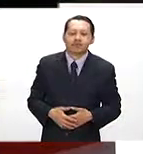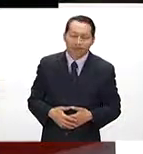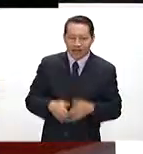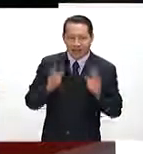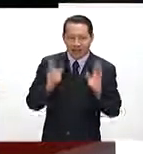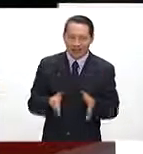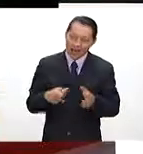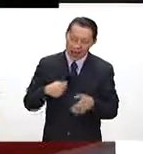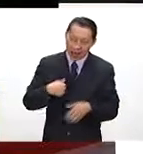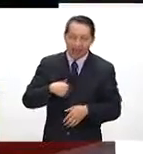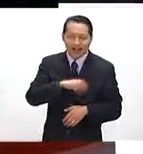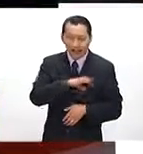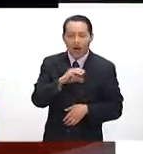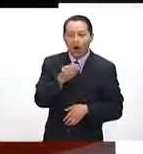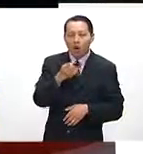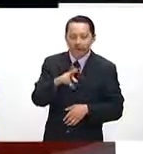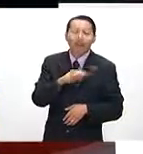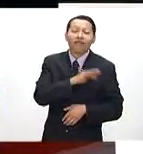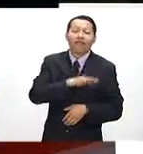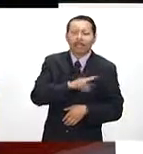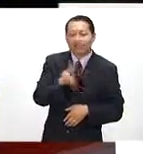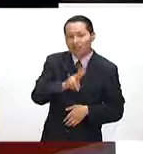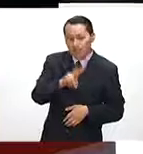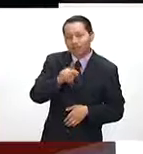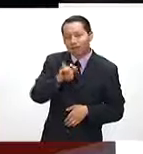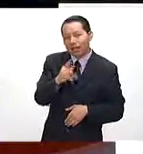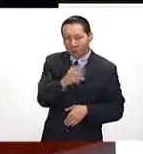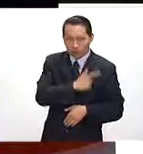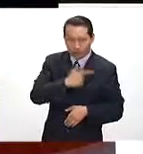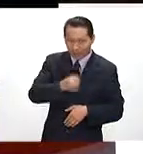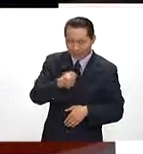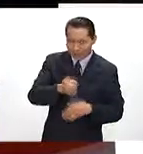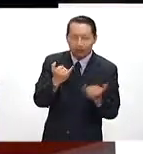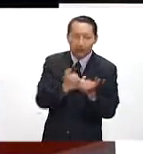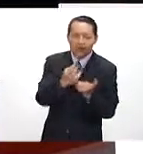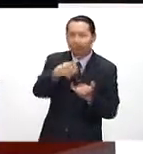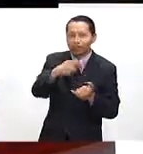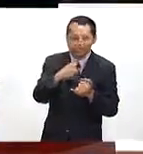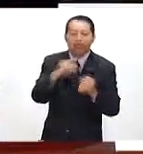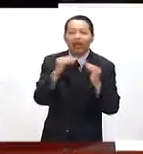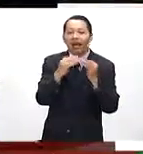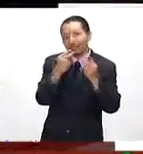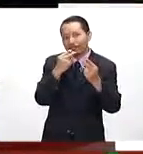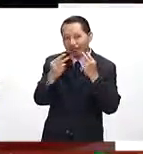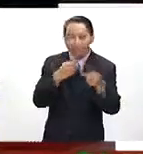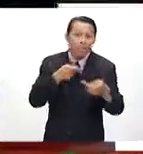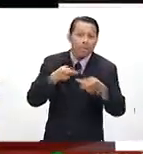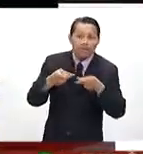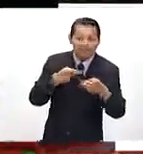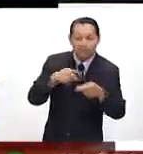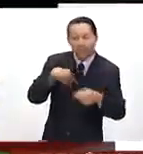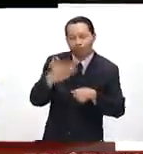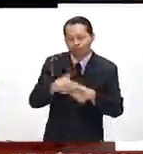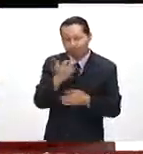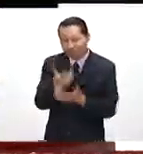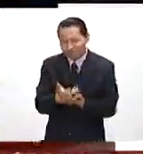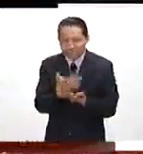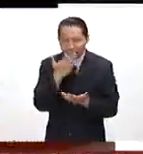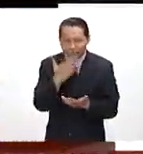Pues ya estamos aquí, mi estimado Omar. Feliz viernes, Pati, qué gusto saludarte. Y a todos en casa que se preparan para descansar. Bueno, pues arranquemos con